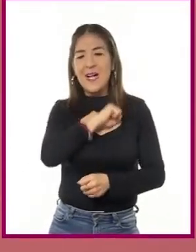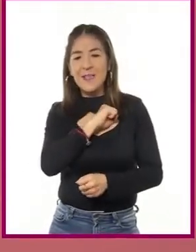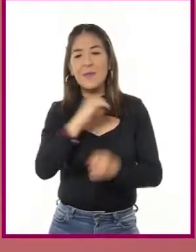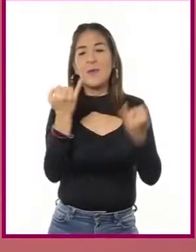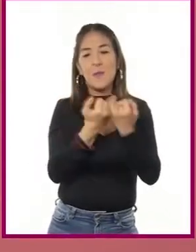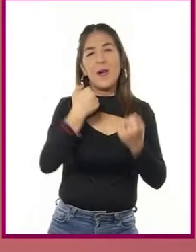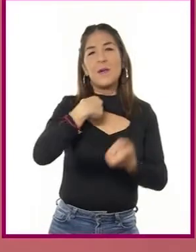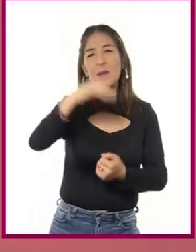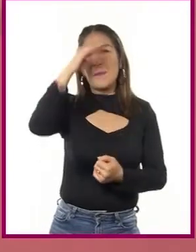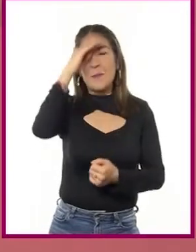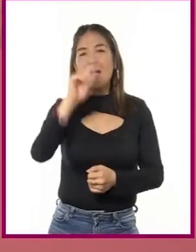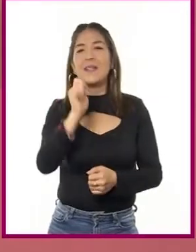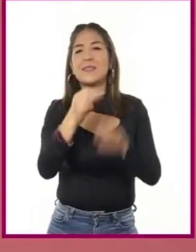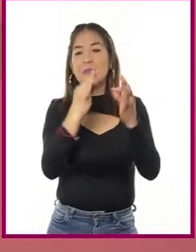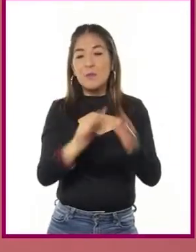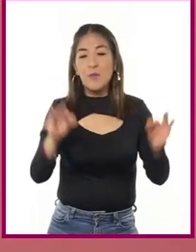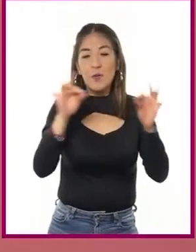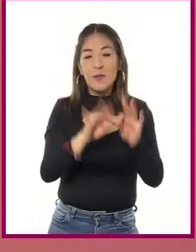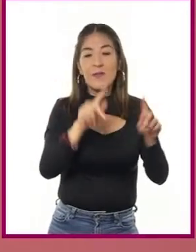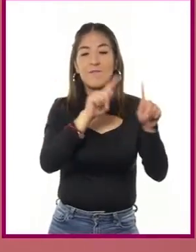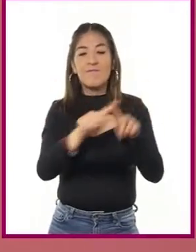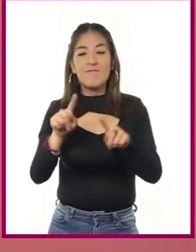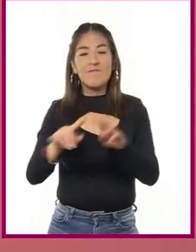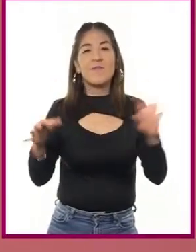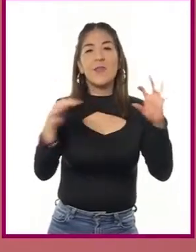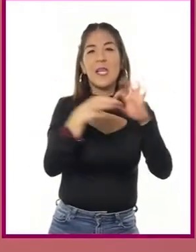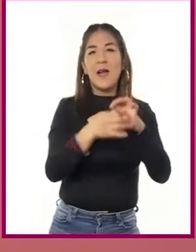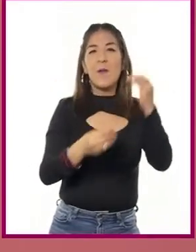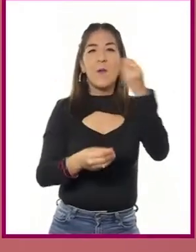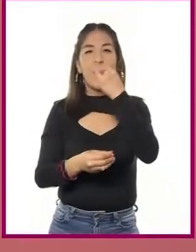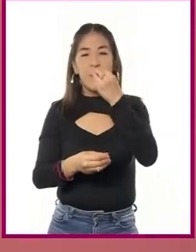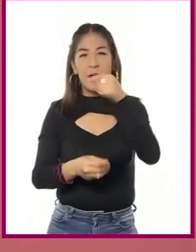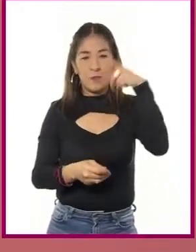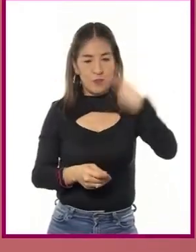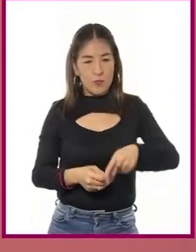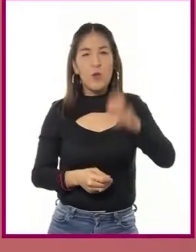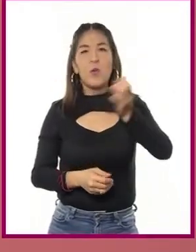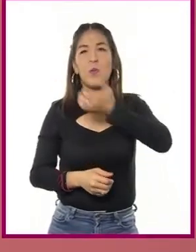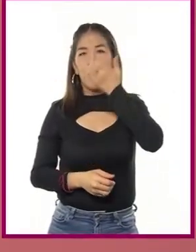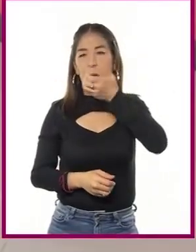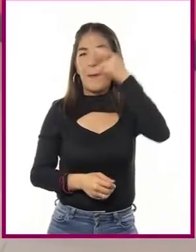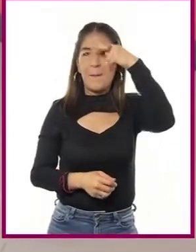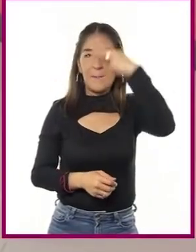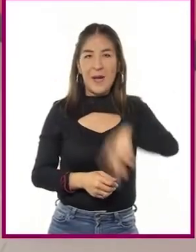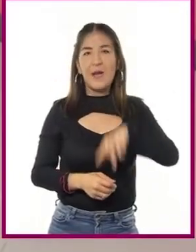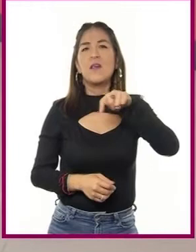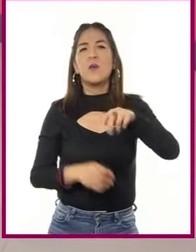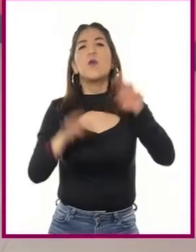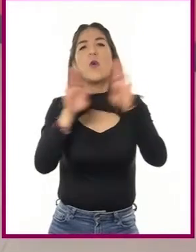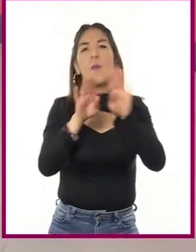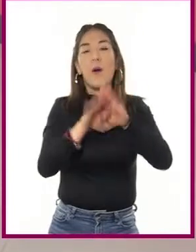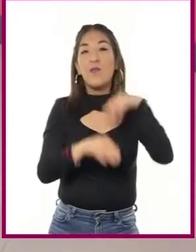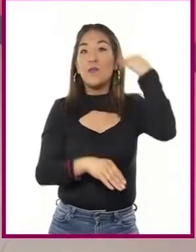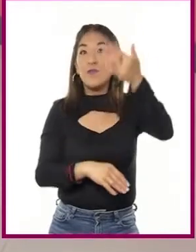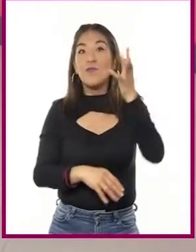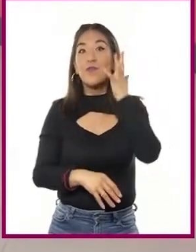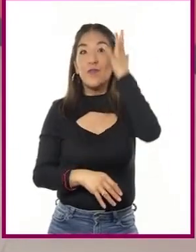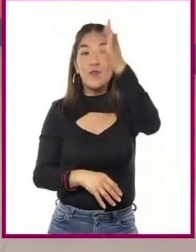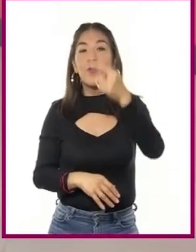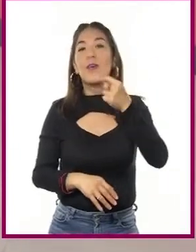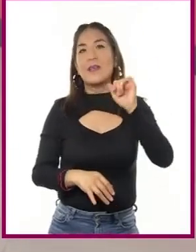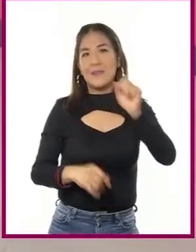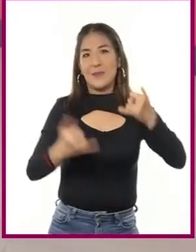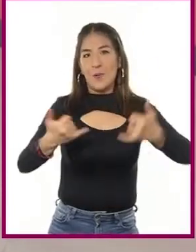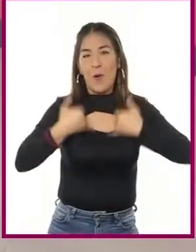en la importancia de difundir todo lo relacionado con los alimentos autóctonos a las generaciones más jóvenes, pues de este